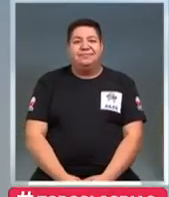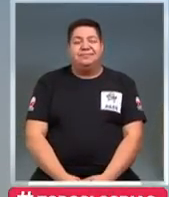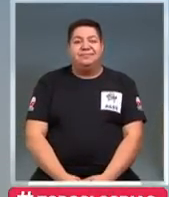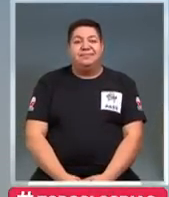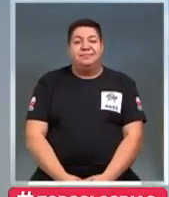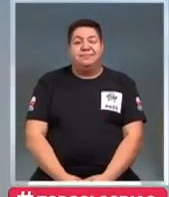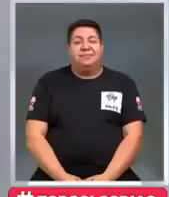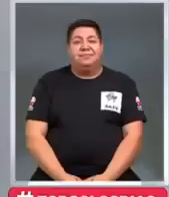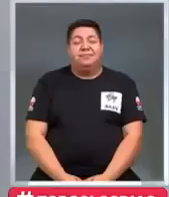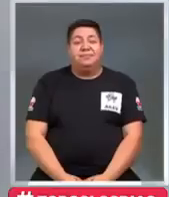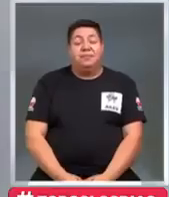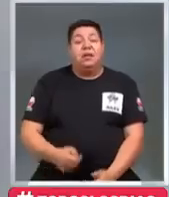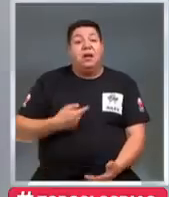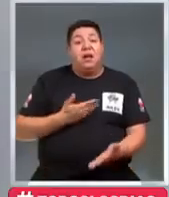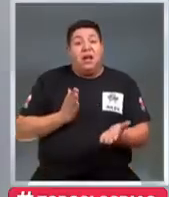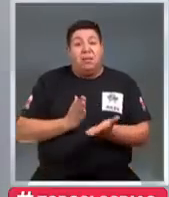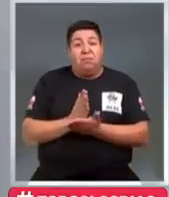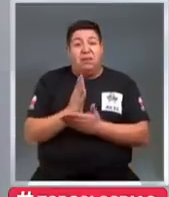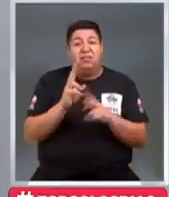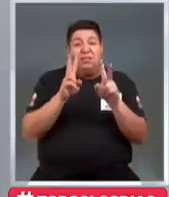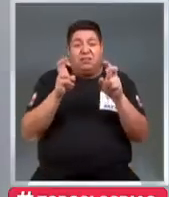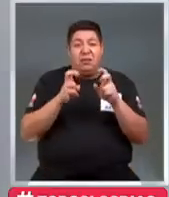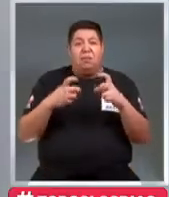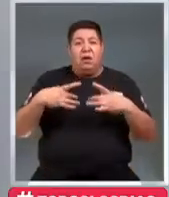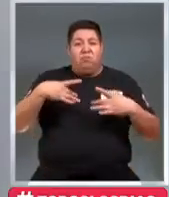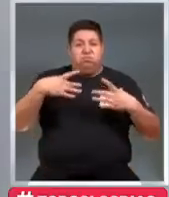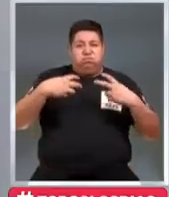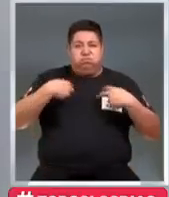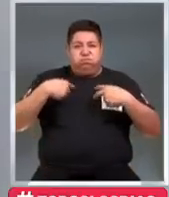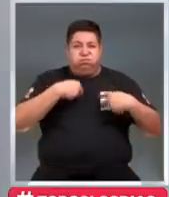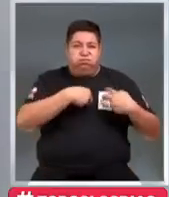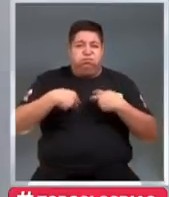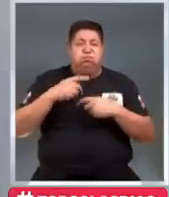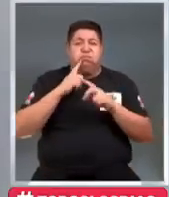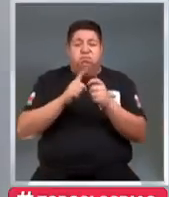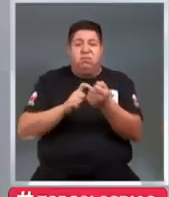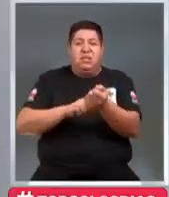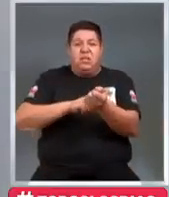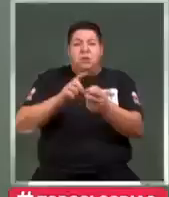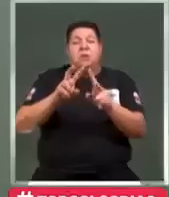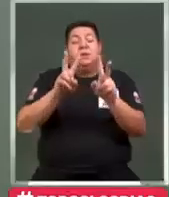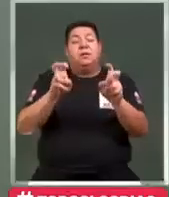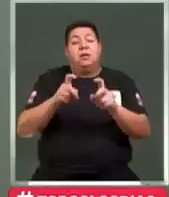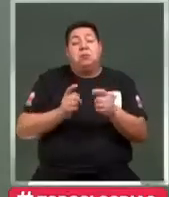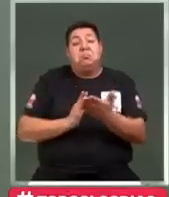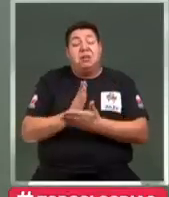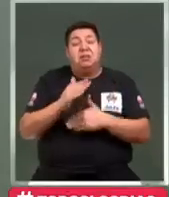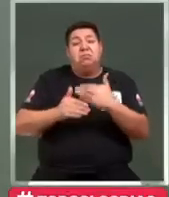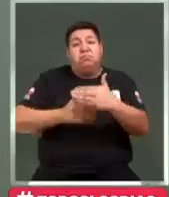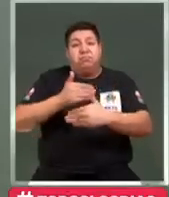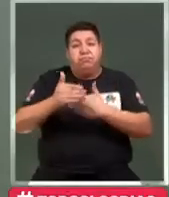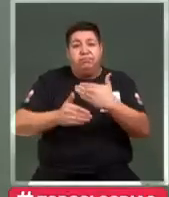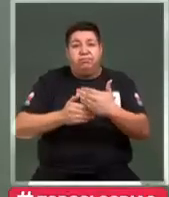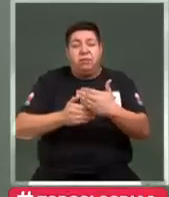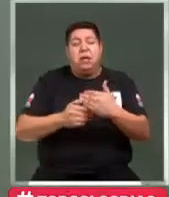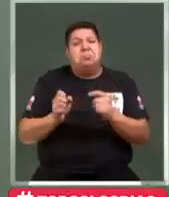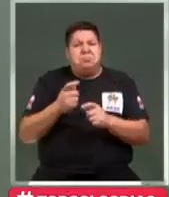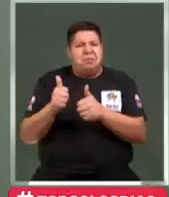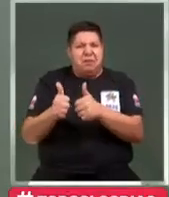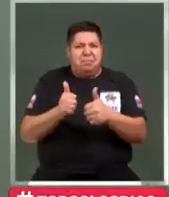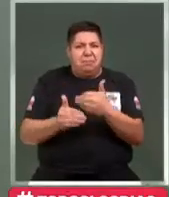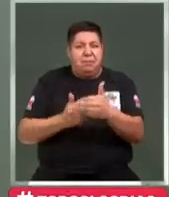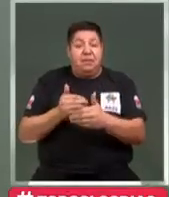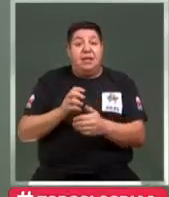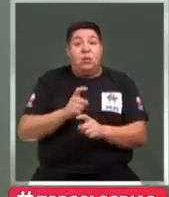Empecé con quimioterapias. Estuvo todo bien las primeras veces hasta que